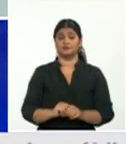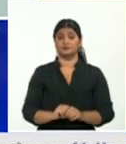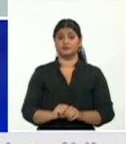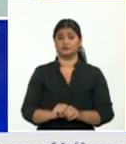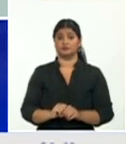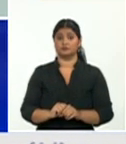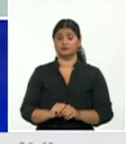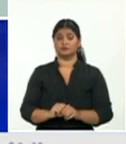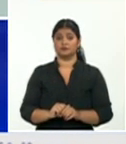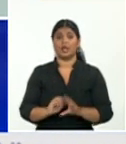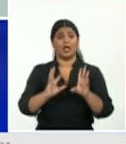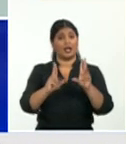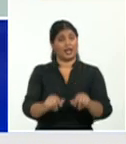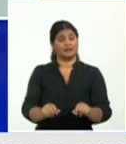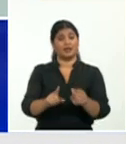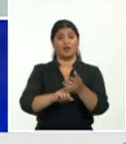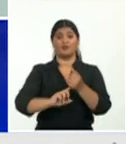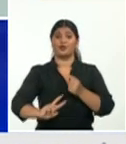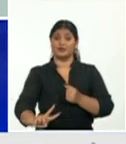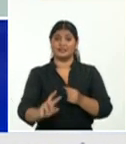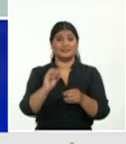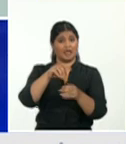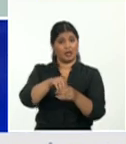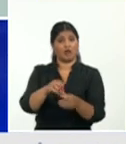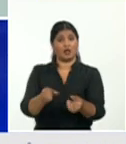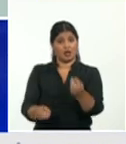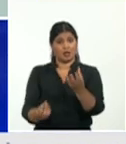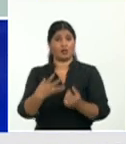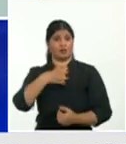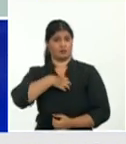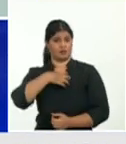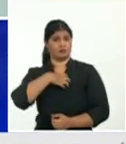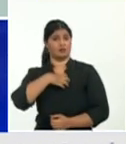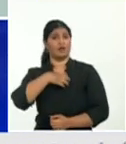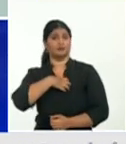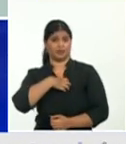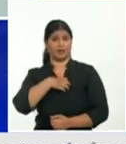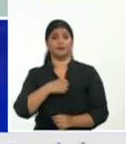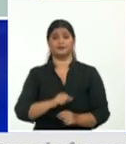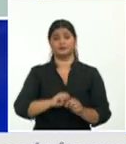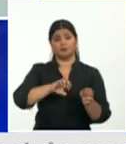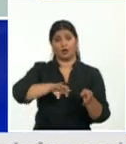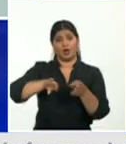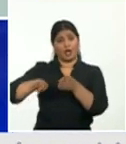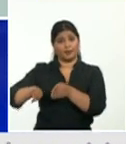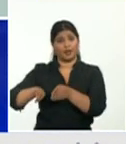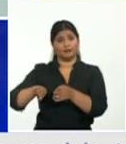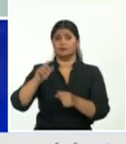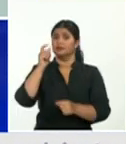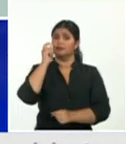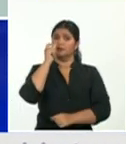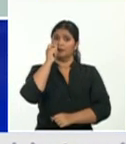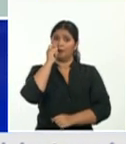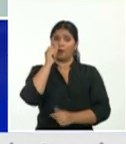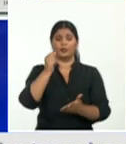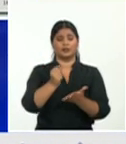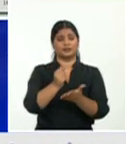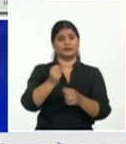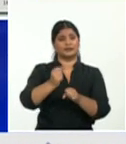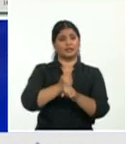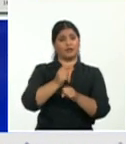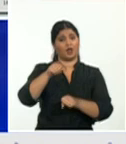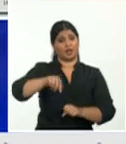eventos de varias de las provincias. Y también Roberto nos ayudó con el gráfico